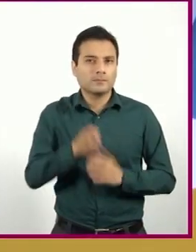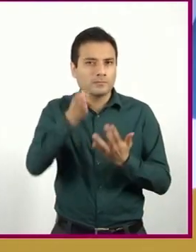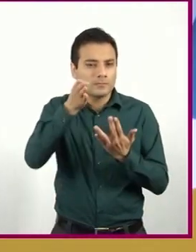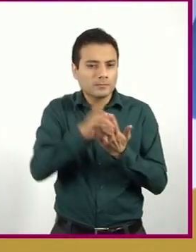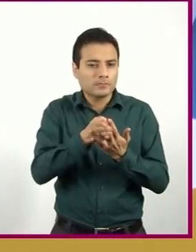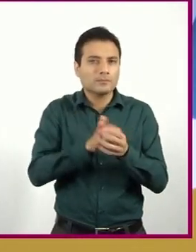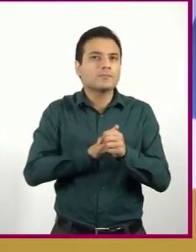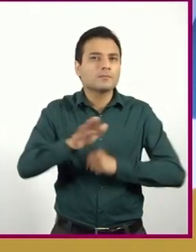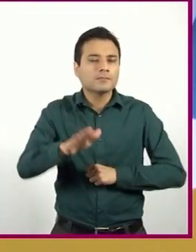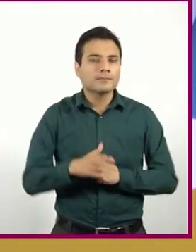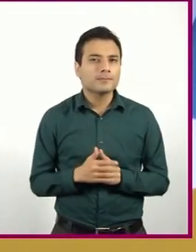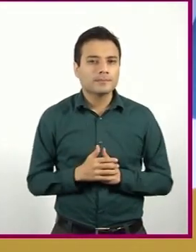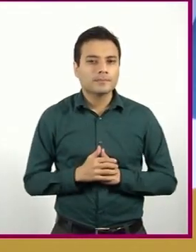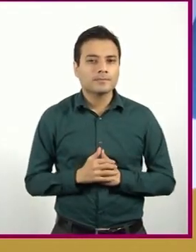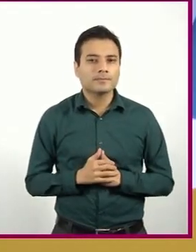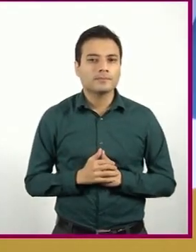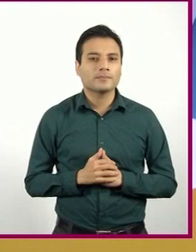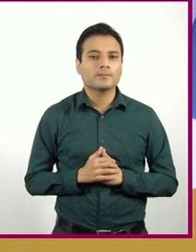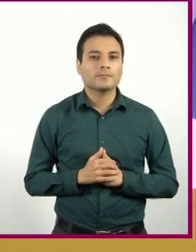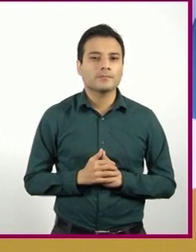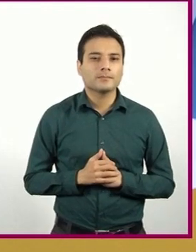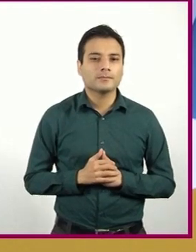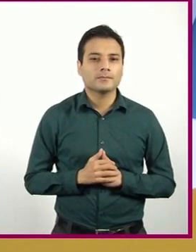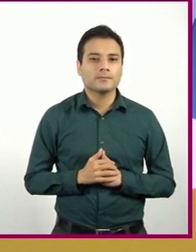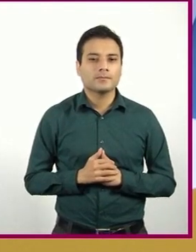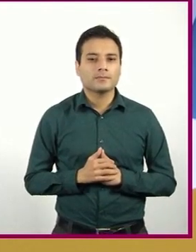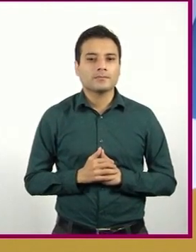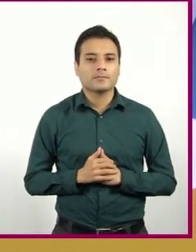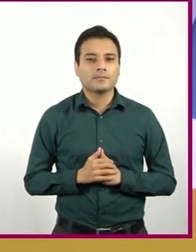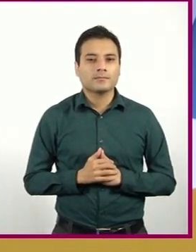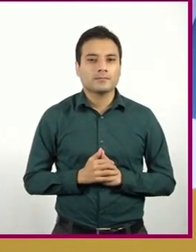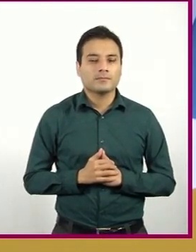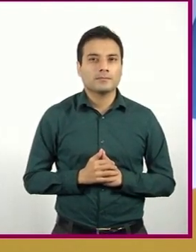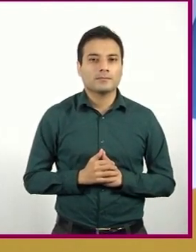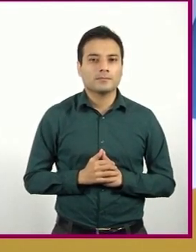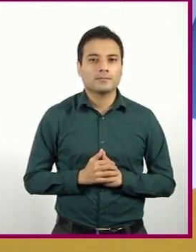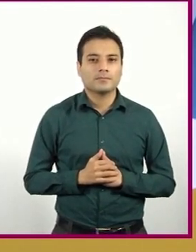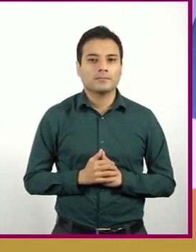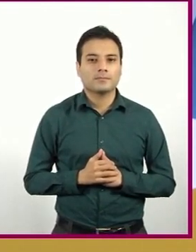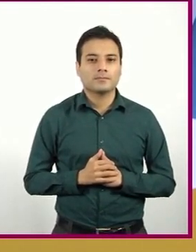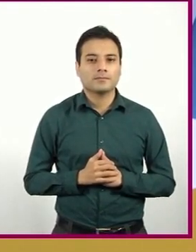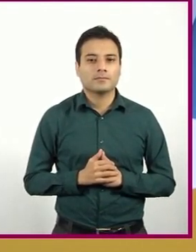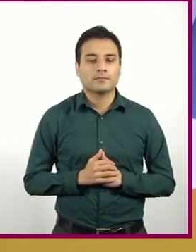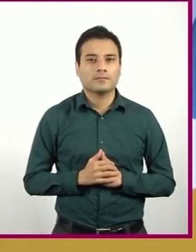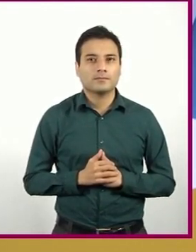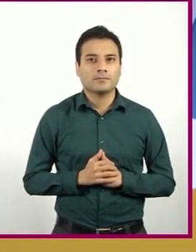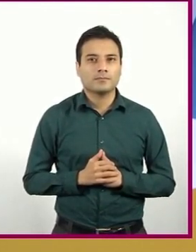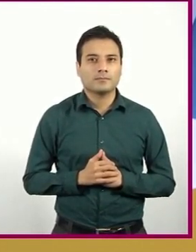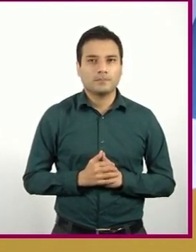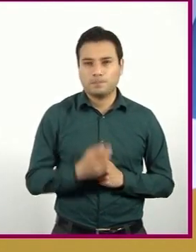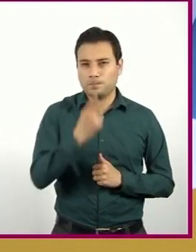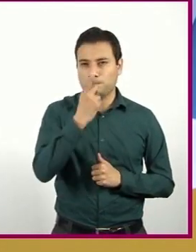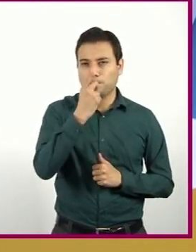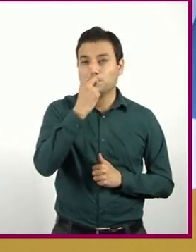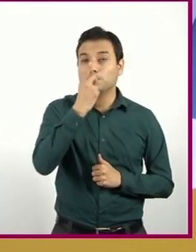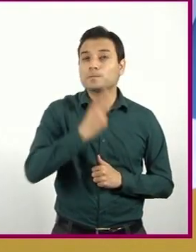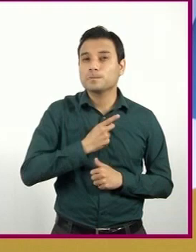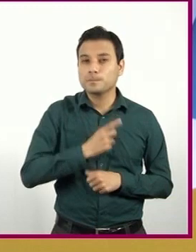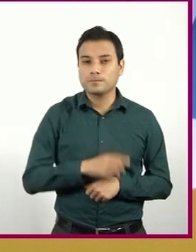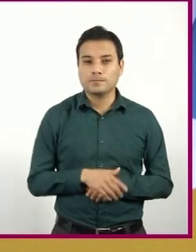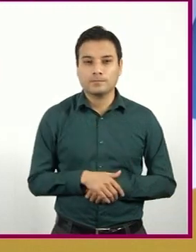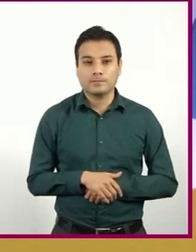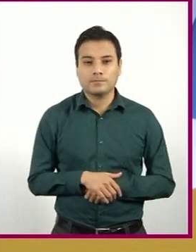hasta acá, ¿qué fracción encuentras? Imagínate, de aquí a acá. Dime alguna fracción que